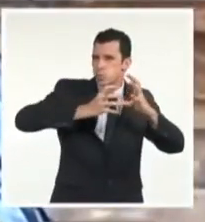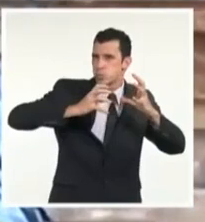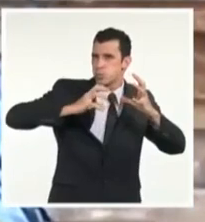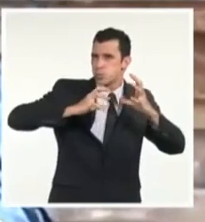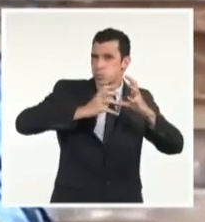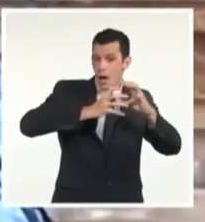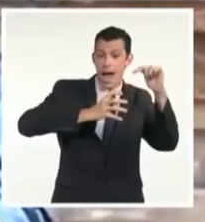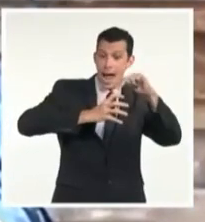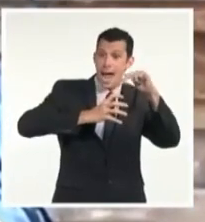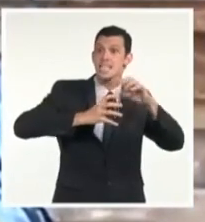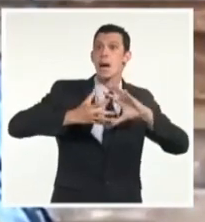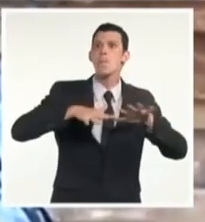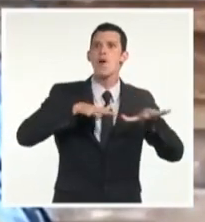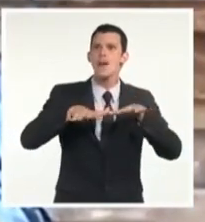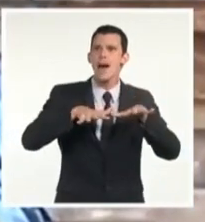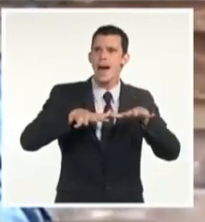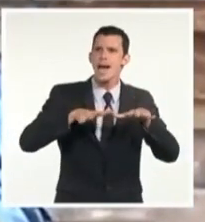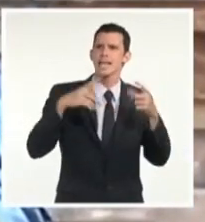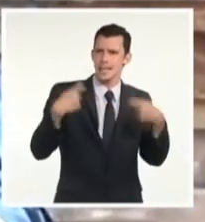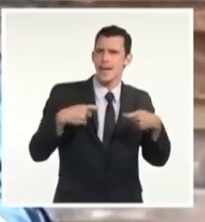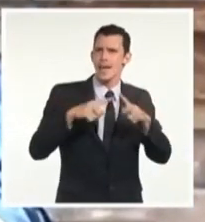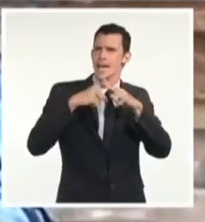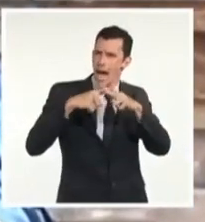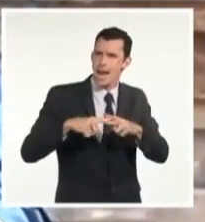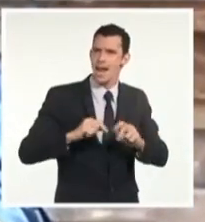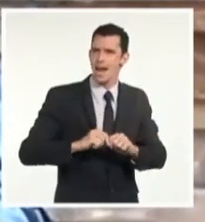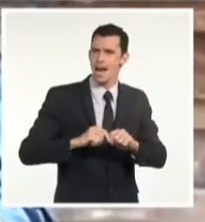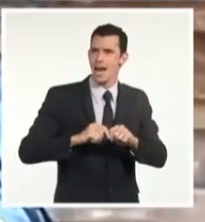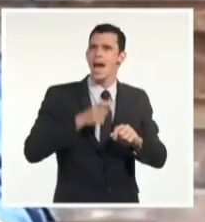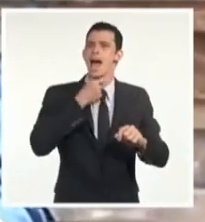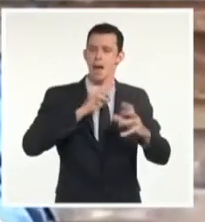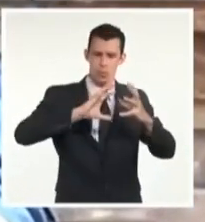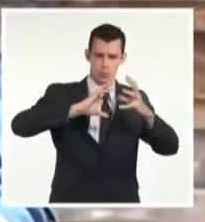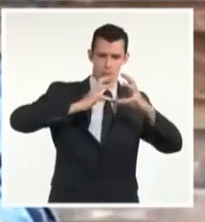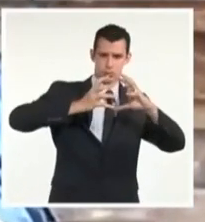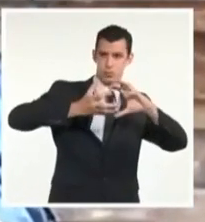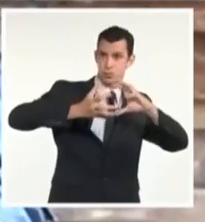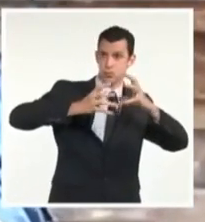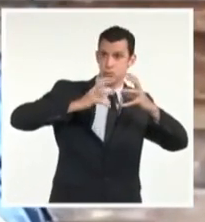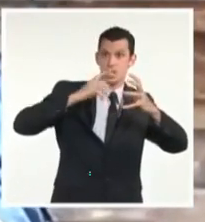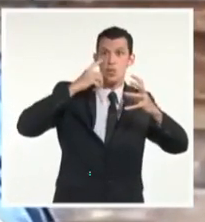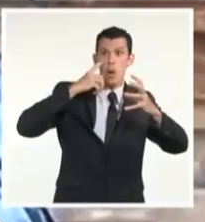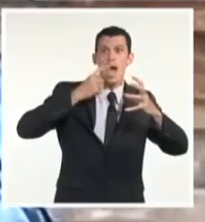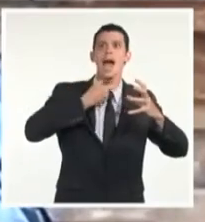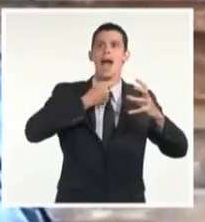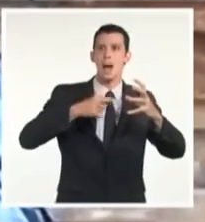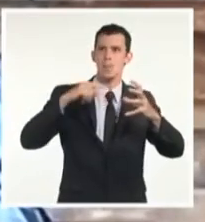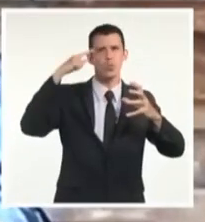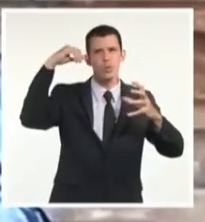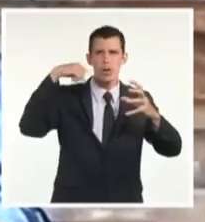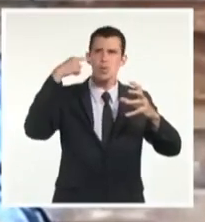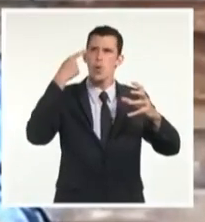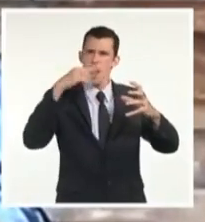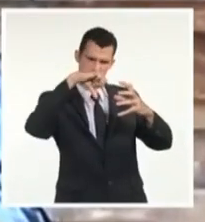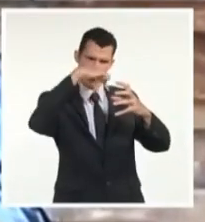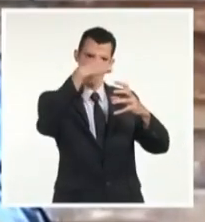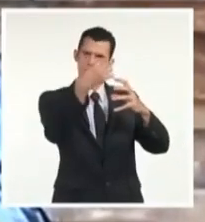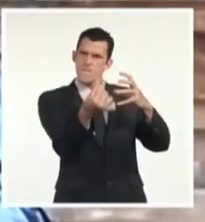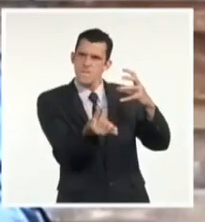de fabricación de una de las arandelas de respaldo que se utilizan para el ajuste de esta